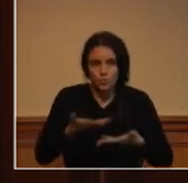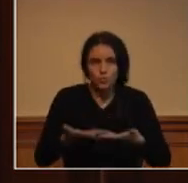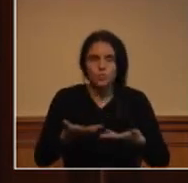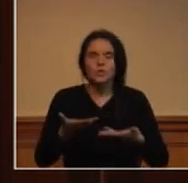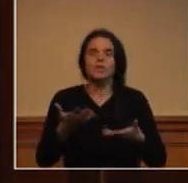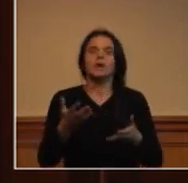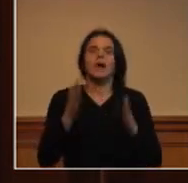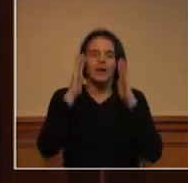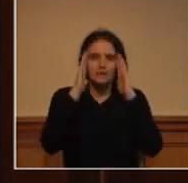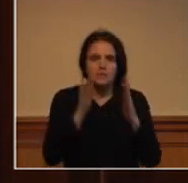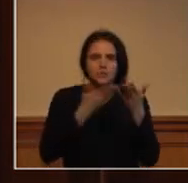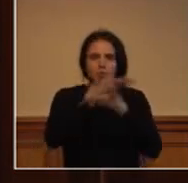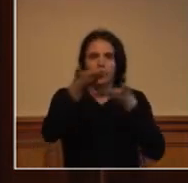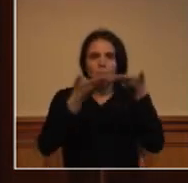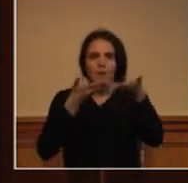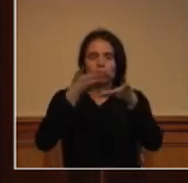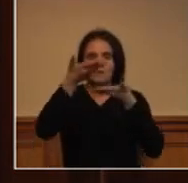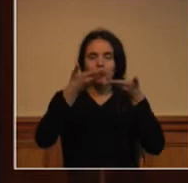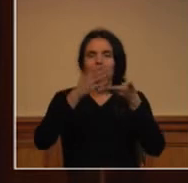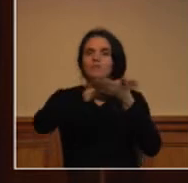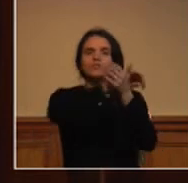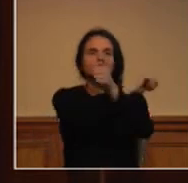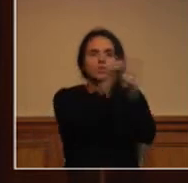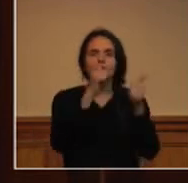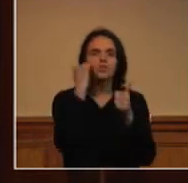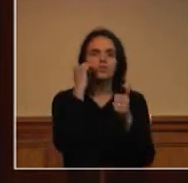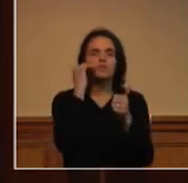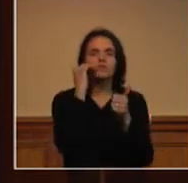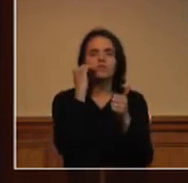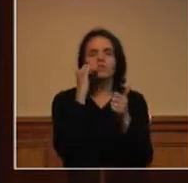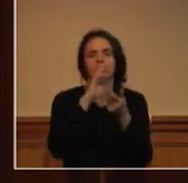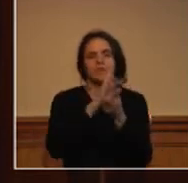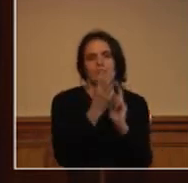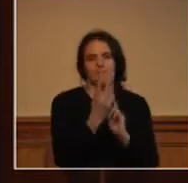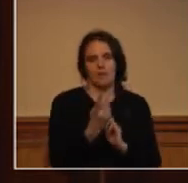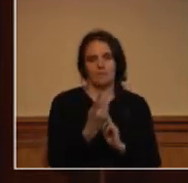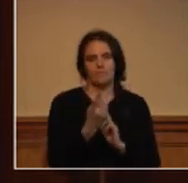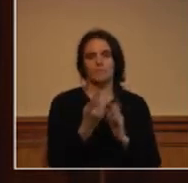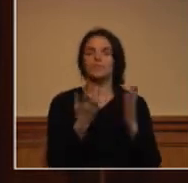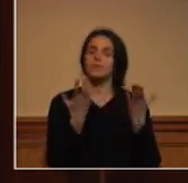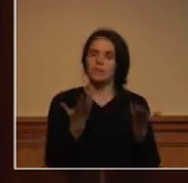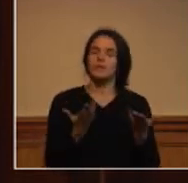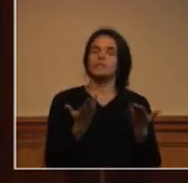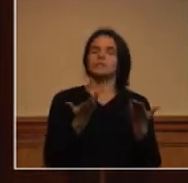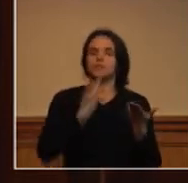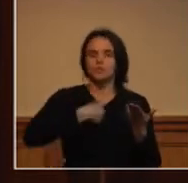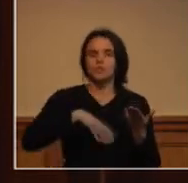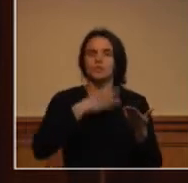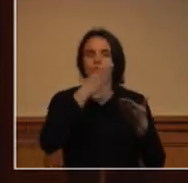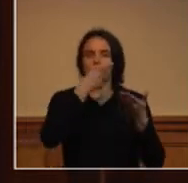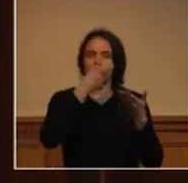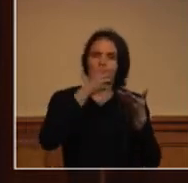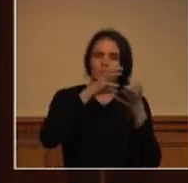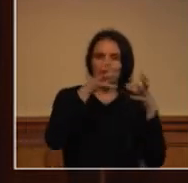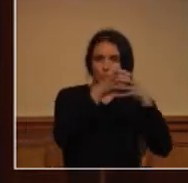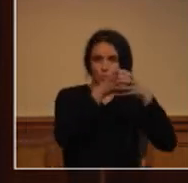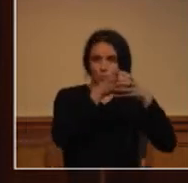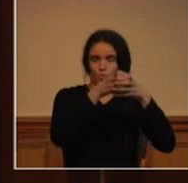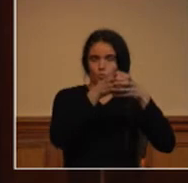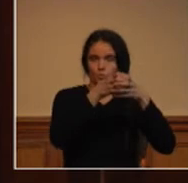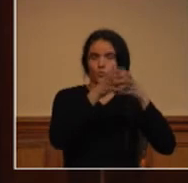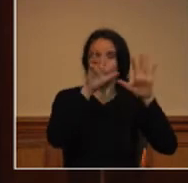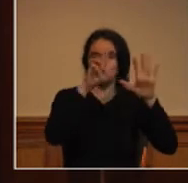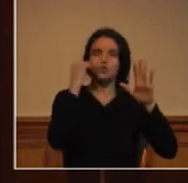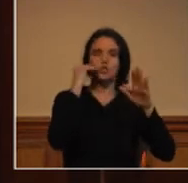compartida, la totalidad de nuestros niños cambiaron, ¿ya? Así que ahí estamos como procesando esos